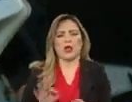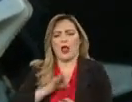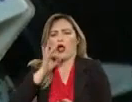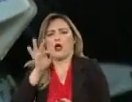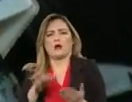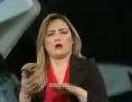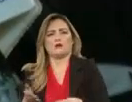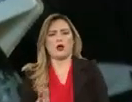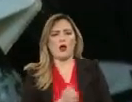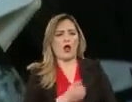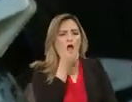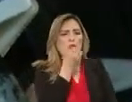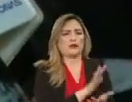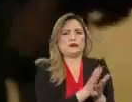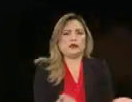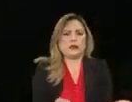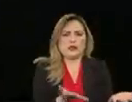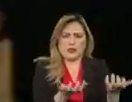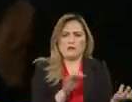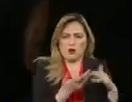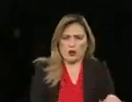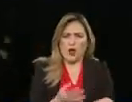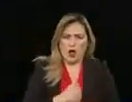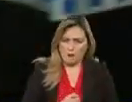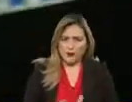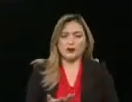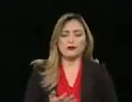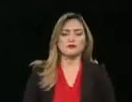con la pandemia, nos muramos del hambre? ¿Eso esperan?